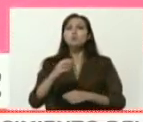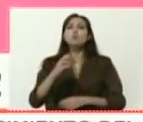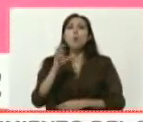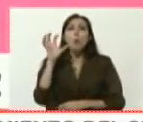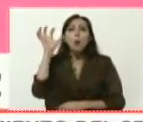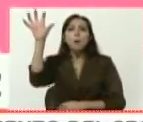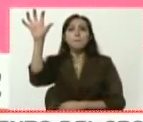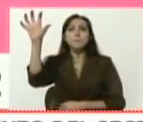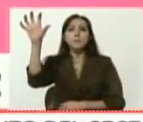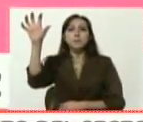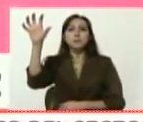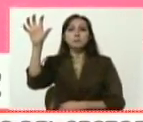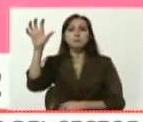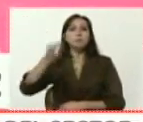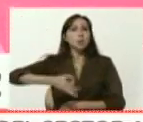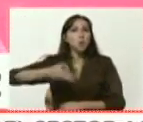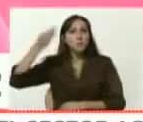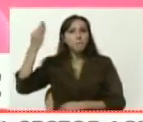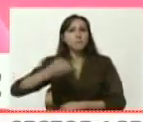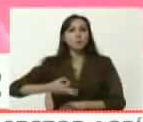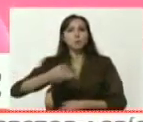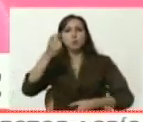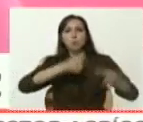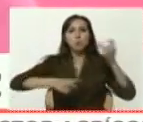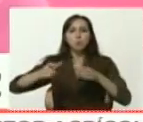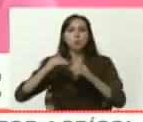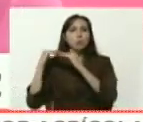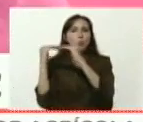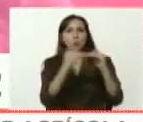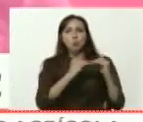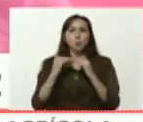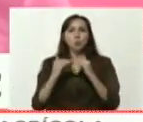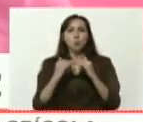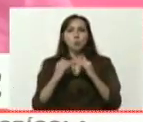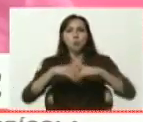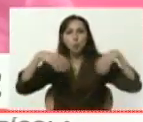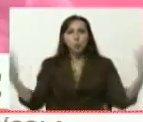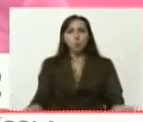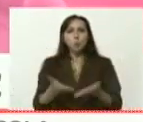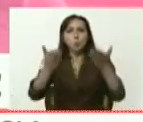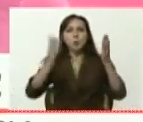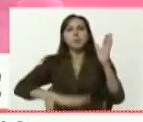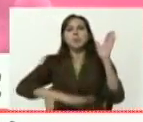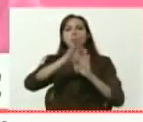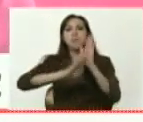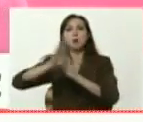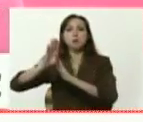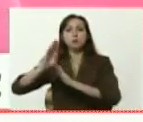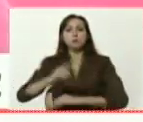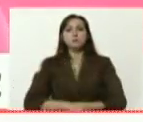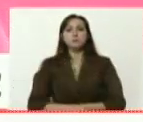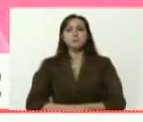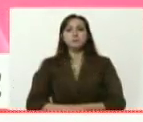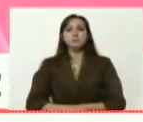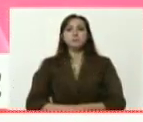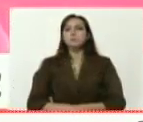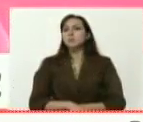de justos y de iguales, de progreso, de desarrollo. Si no son los trabajadores,